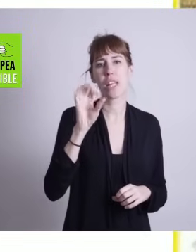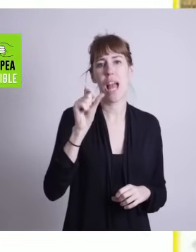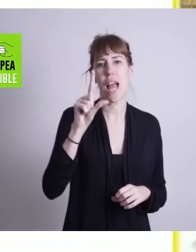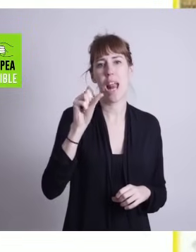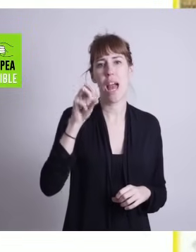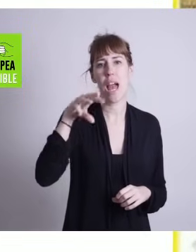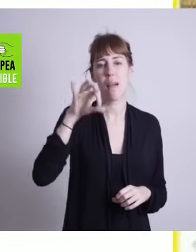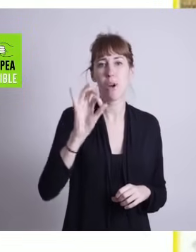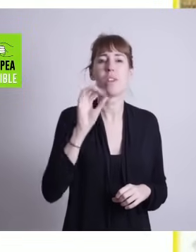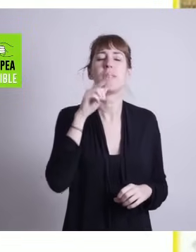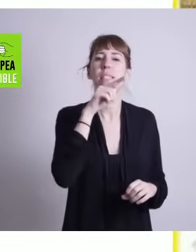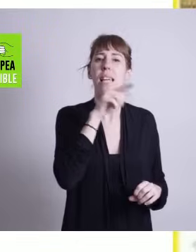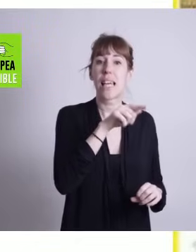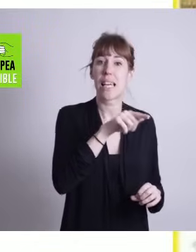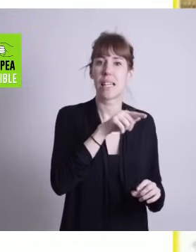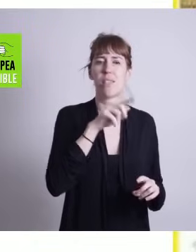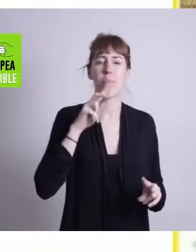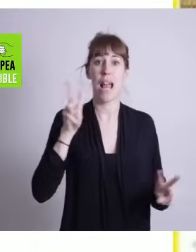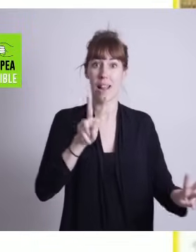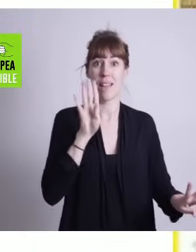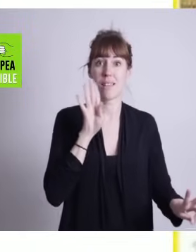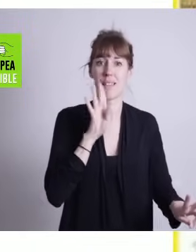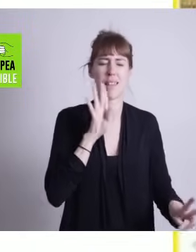es importantísimo contar con él.